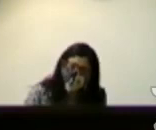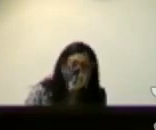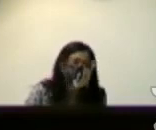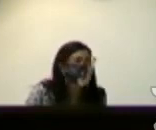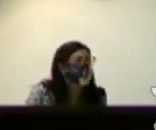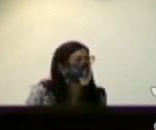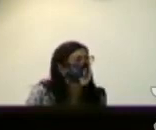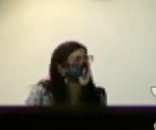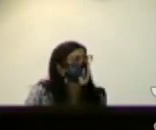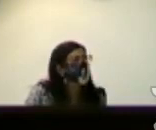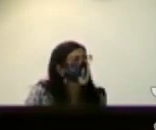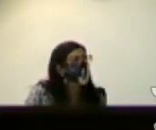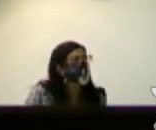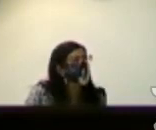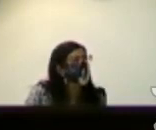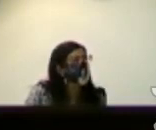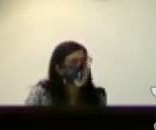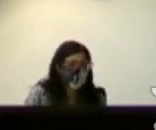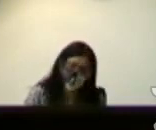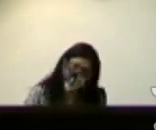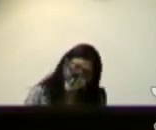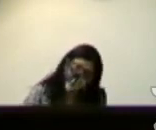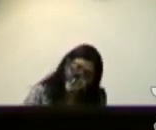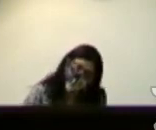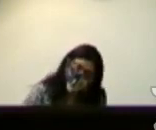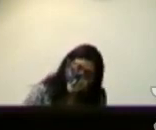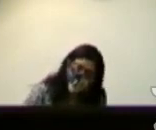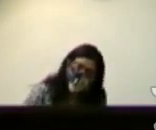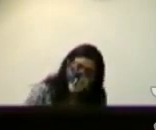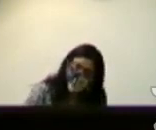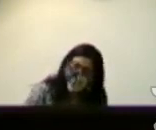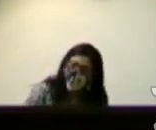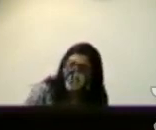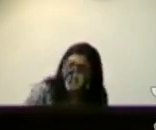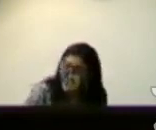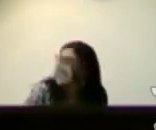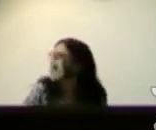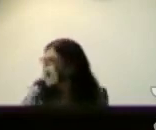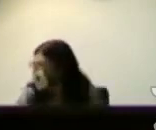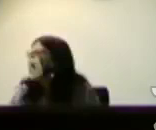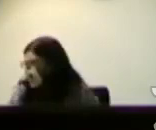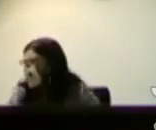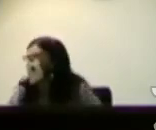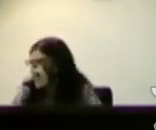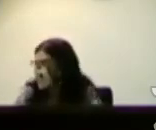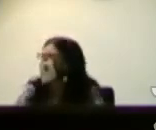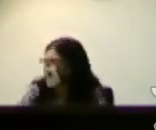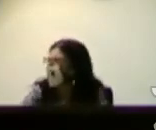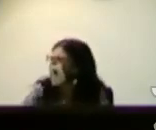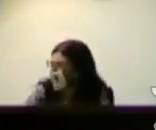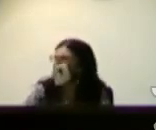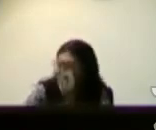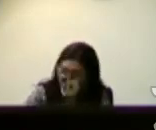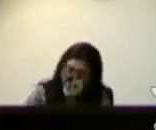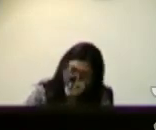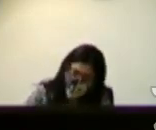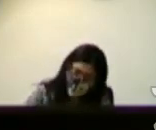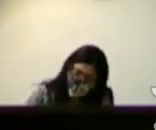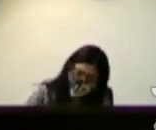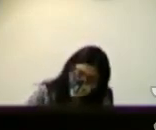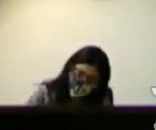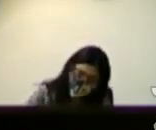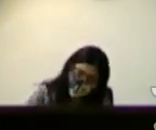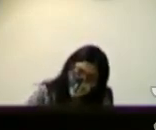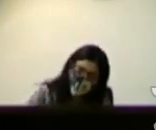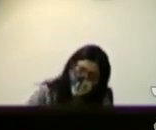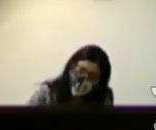services que se incluye, que Luma nos da apoyo. Explíqueme eso un momento, porque correcto, ya usted lo ha mencionado varias veces. Sí, el shared service. ¿Qué sabe ese